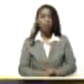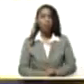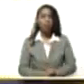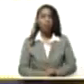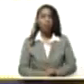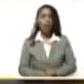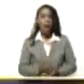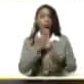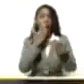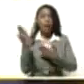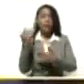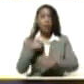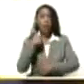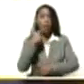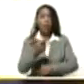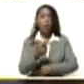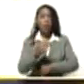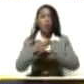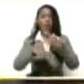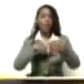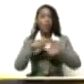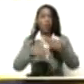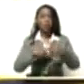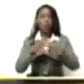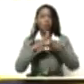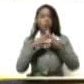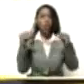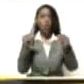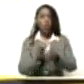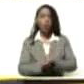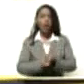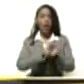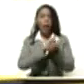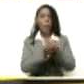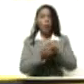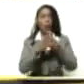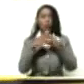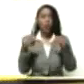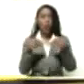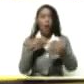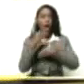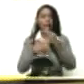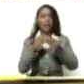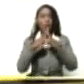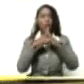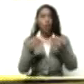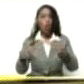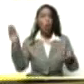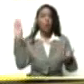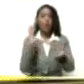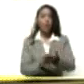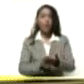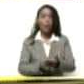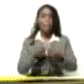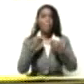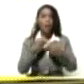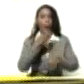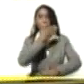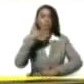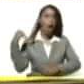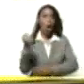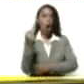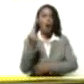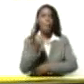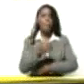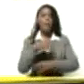Así la conjugo. Revolucionarlo todo, cambiarlo todo, hacerlo todo de nuevo, para hacerlo mejor y